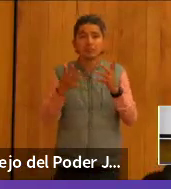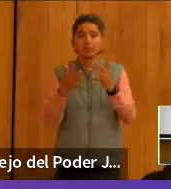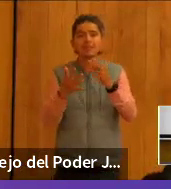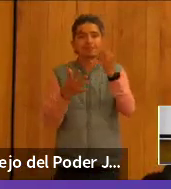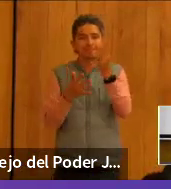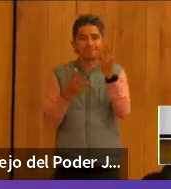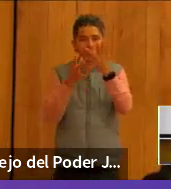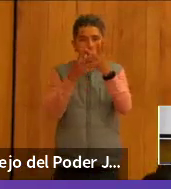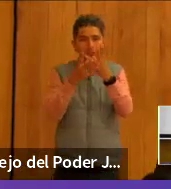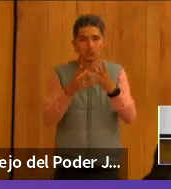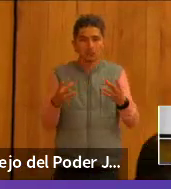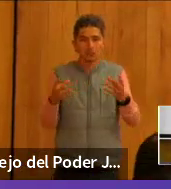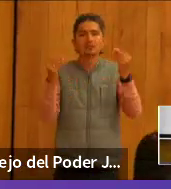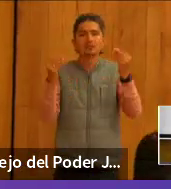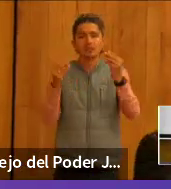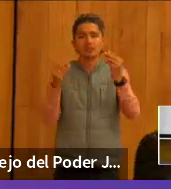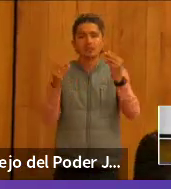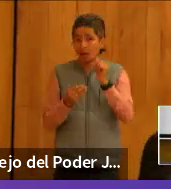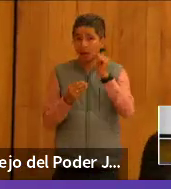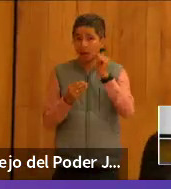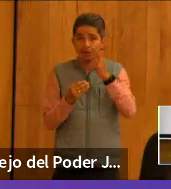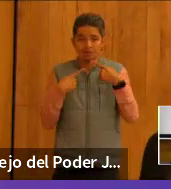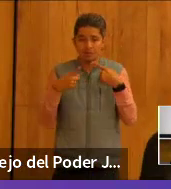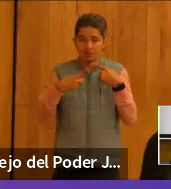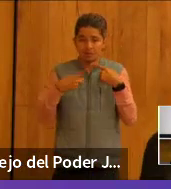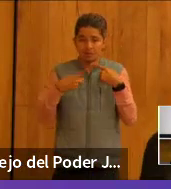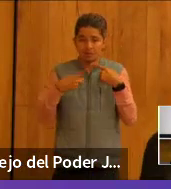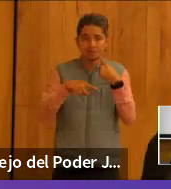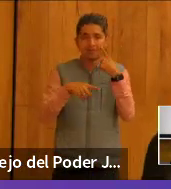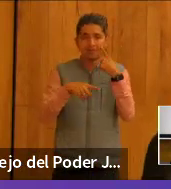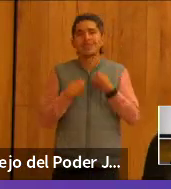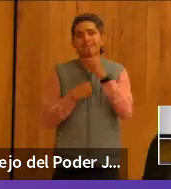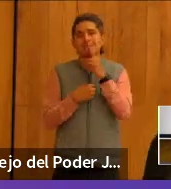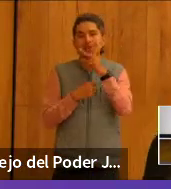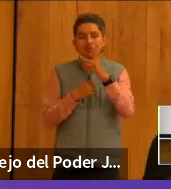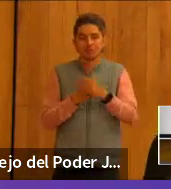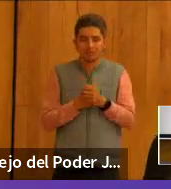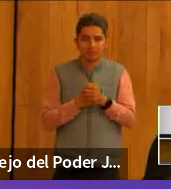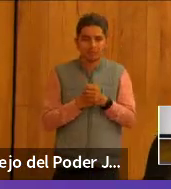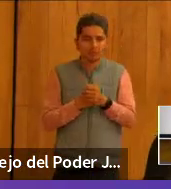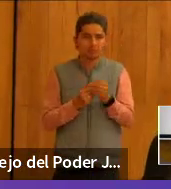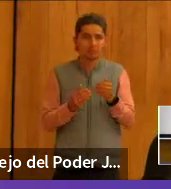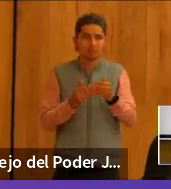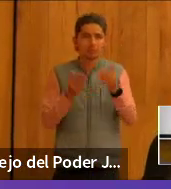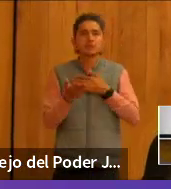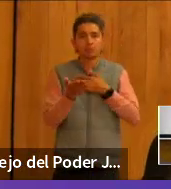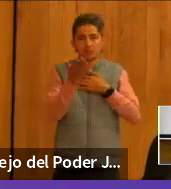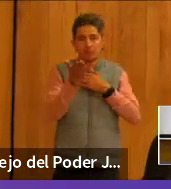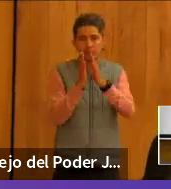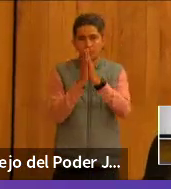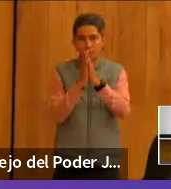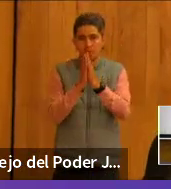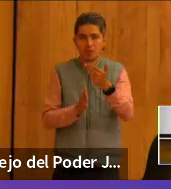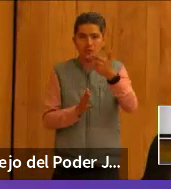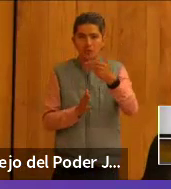que nos rodean las tenemos que solucionar o influir en ellas para tener una vida mejor. Voy